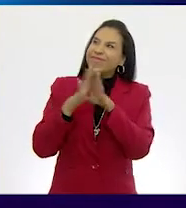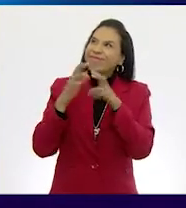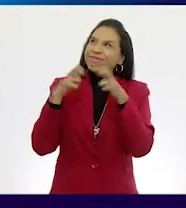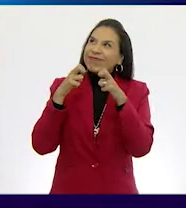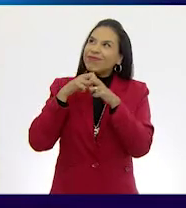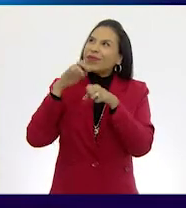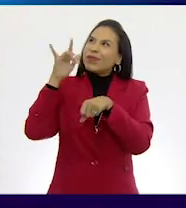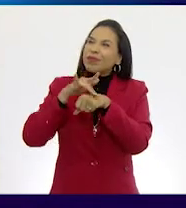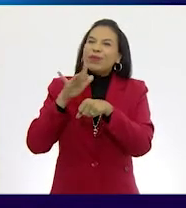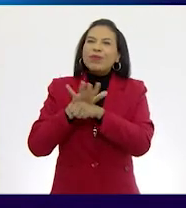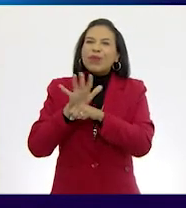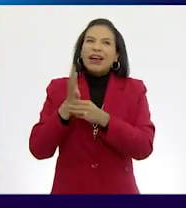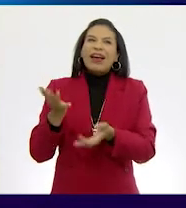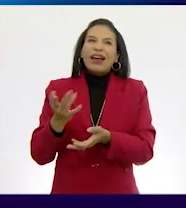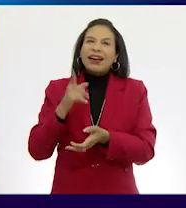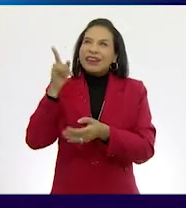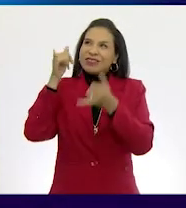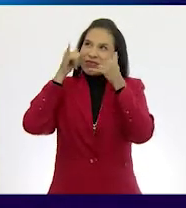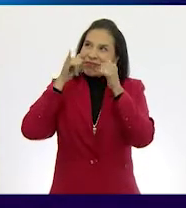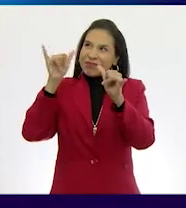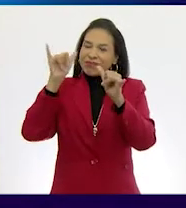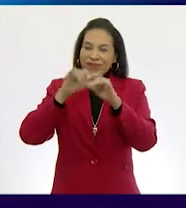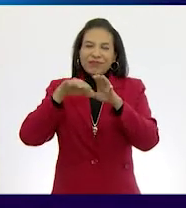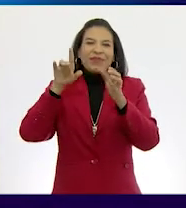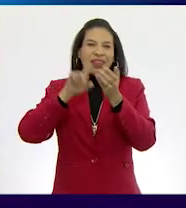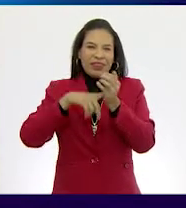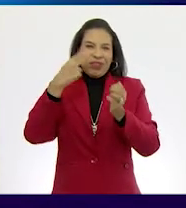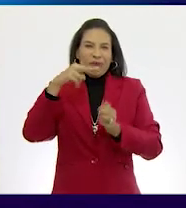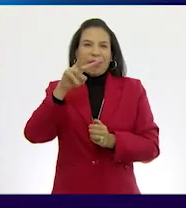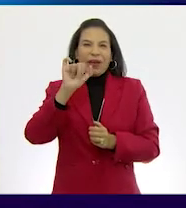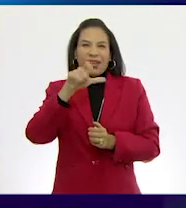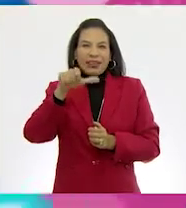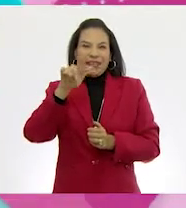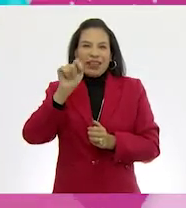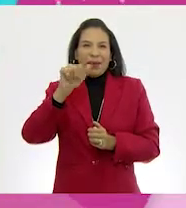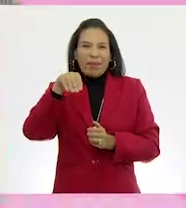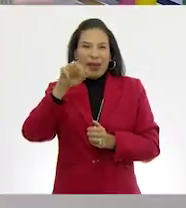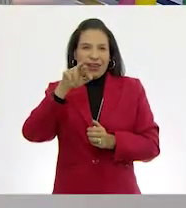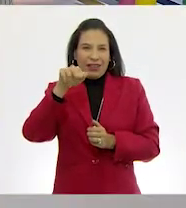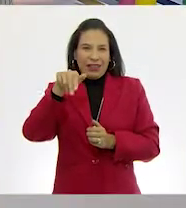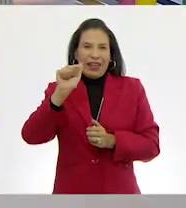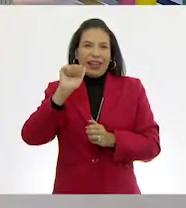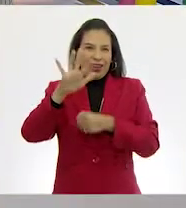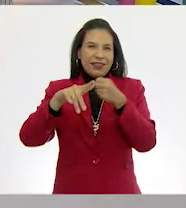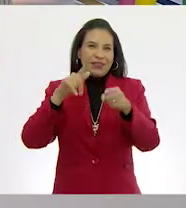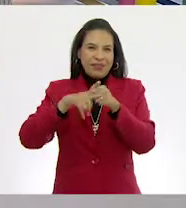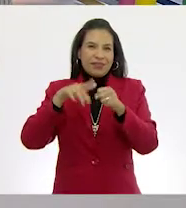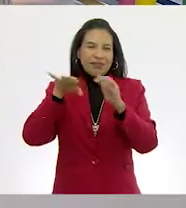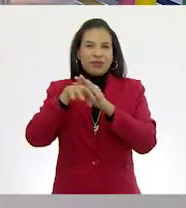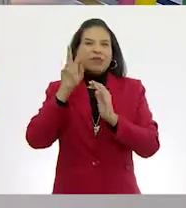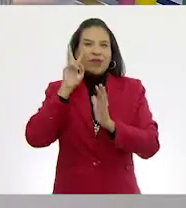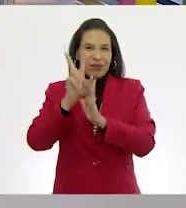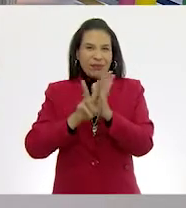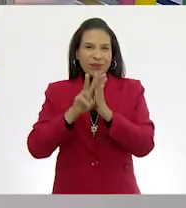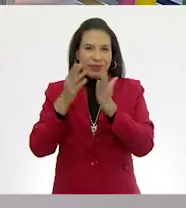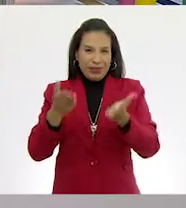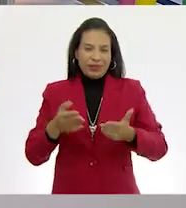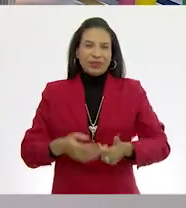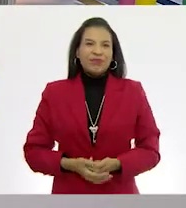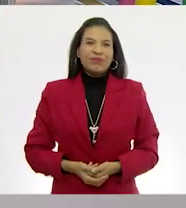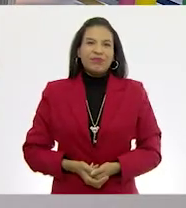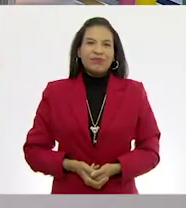cayó en la vaquita marina la vaquita marina vamos a ver un vídeo entonces y